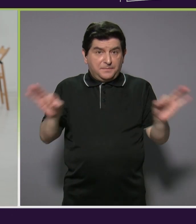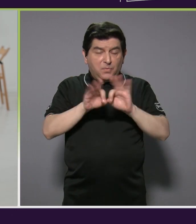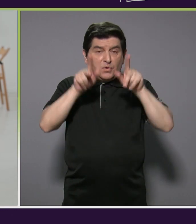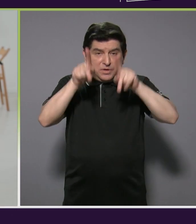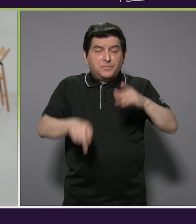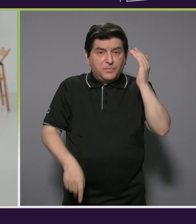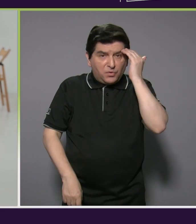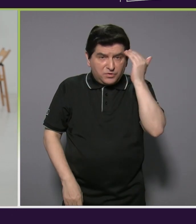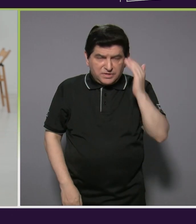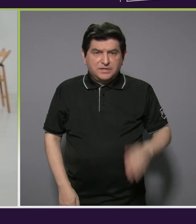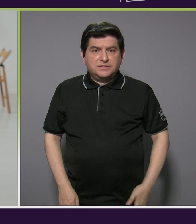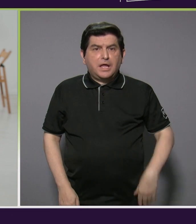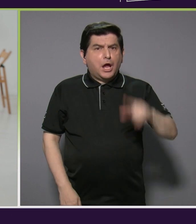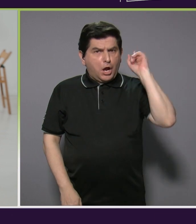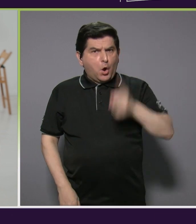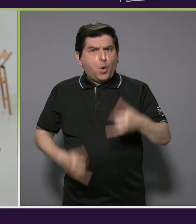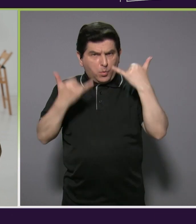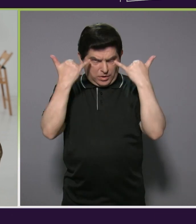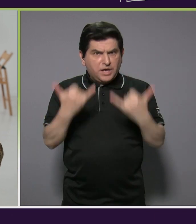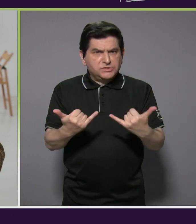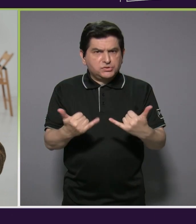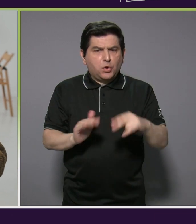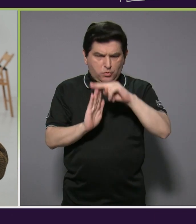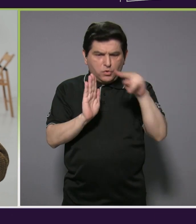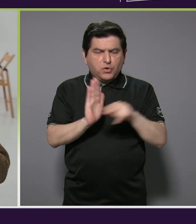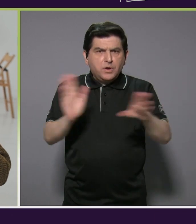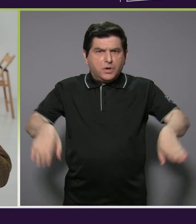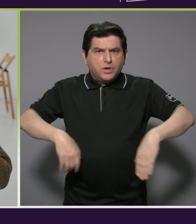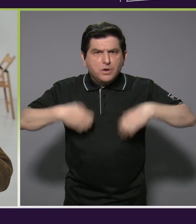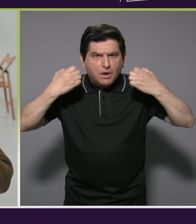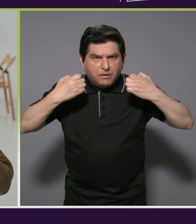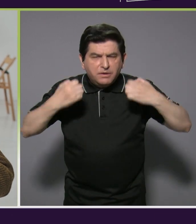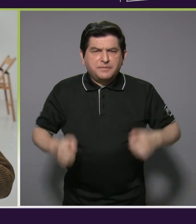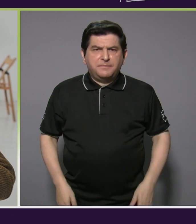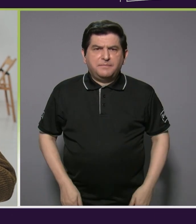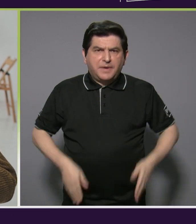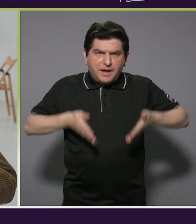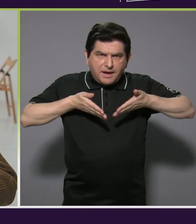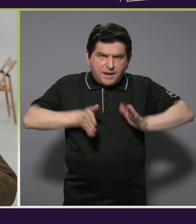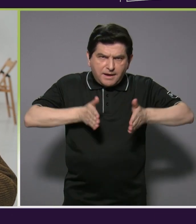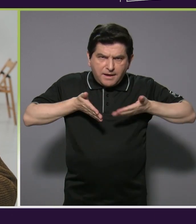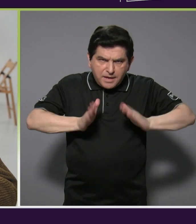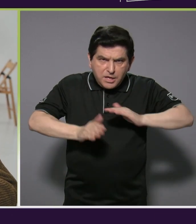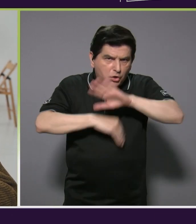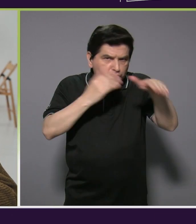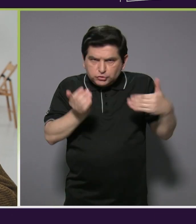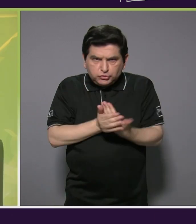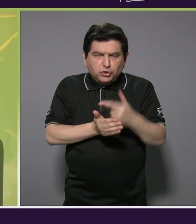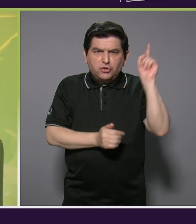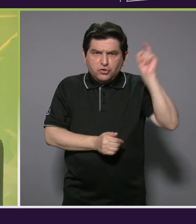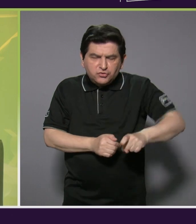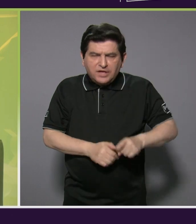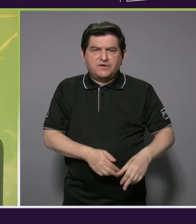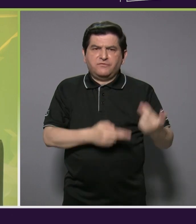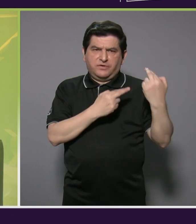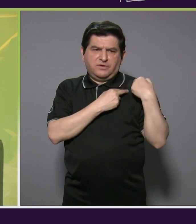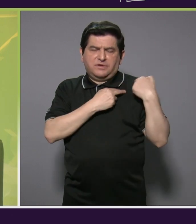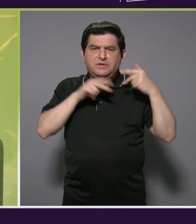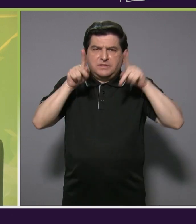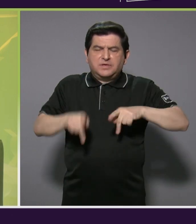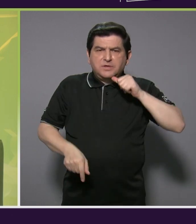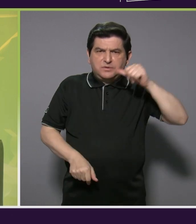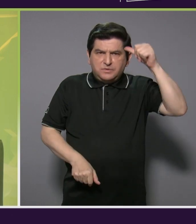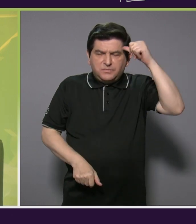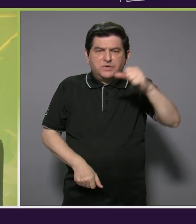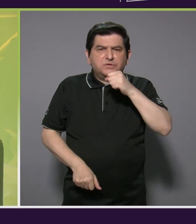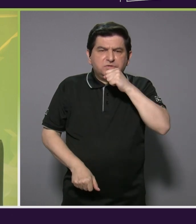sepa que es una obligación, ahora está normado, ¿verdad?, que los hijos y las hijas se hagan cargo de las personas adultas